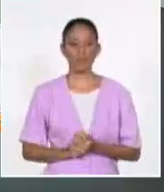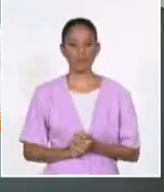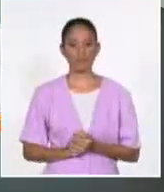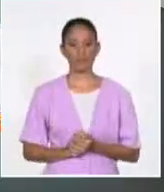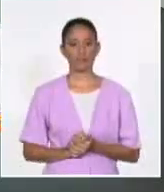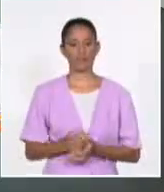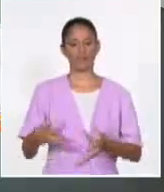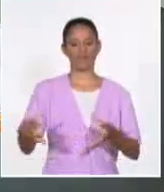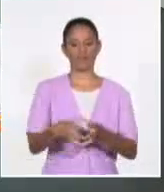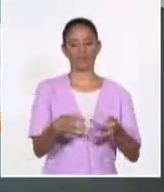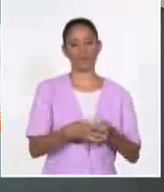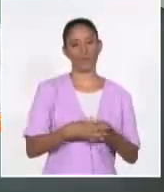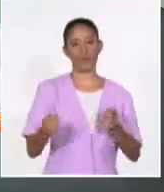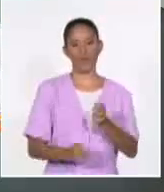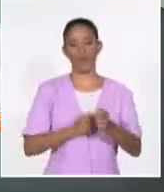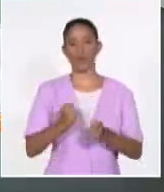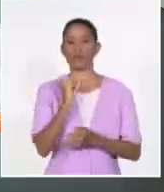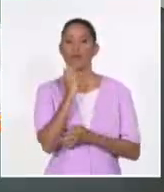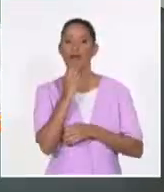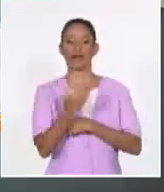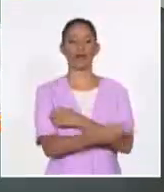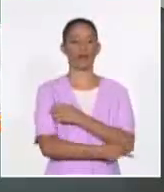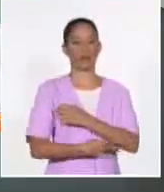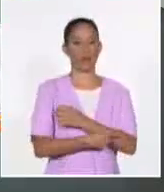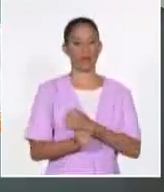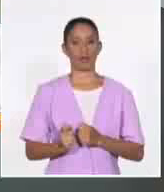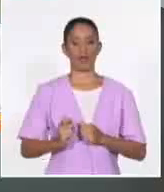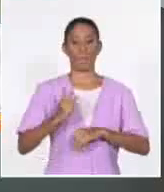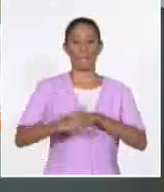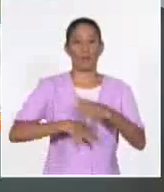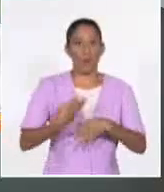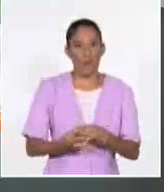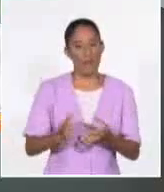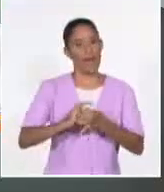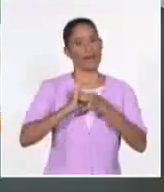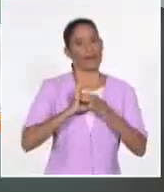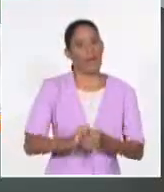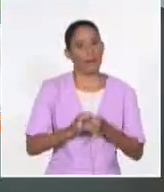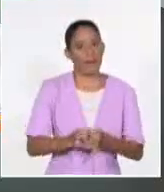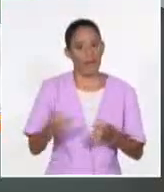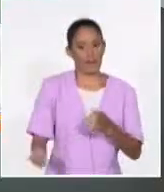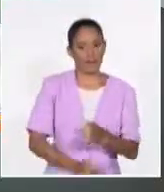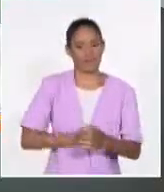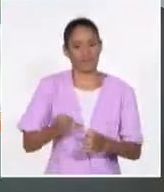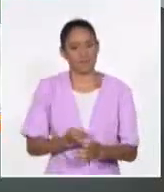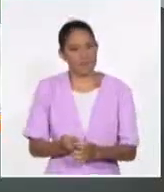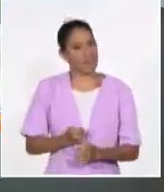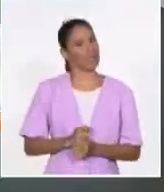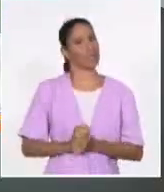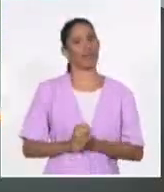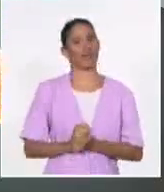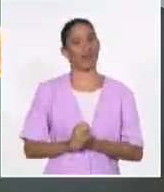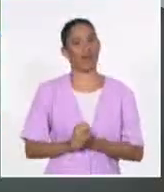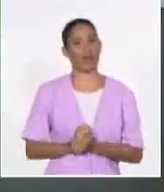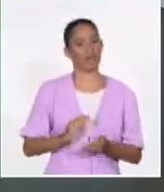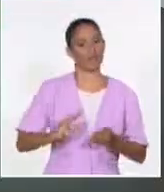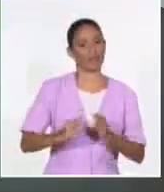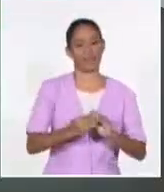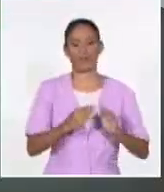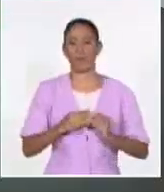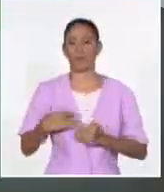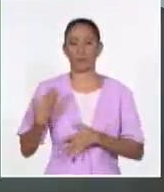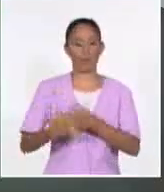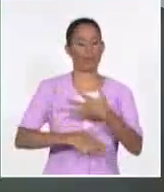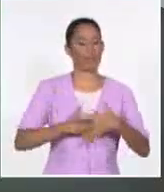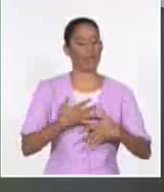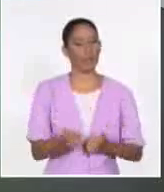seguridad israelíes constituyen un crimen de guerra. Y esto lo ha dicho tajantemente Naciones Unidas. Lo peor de todo es que no